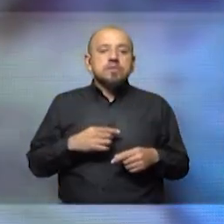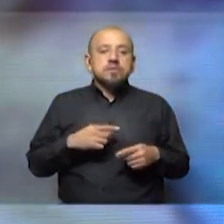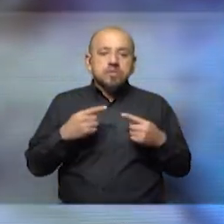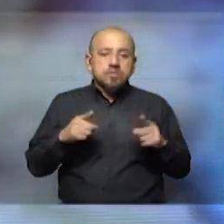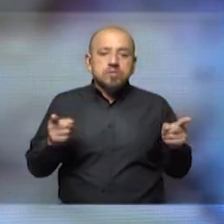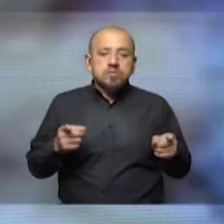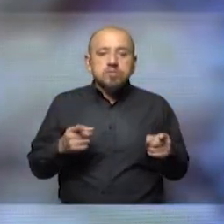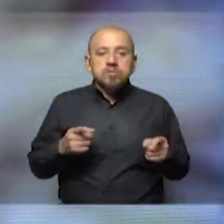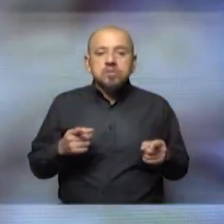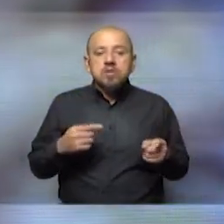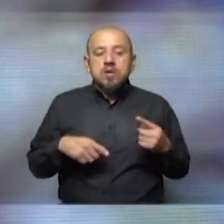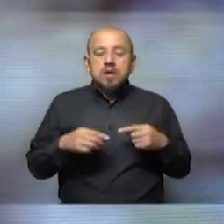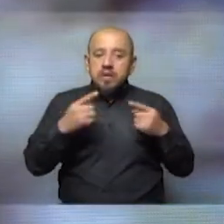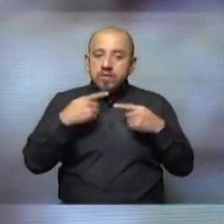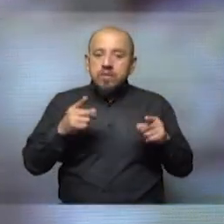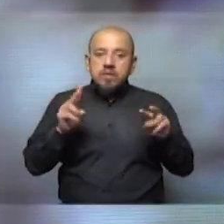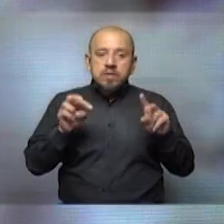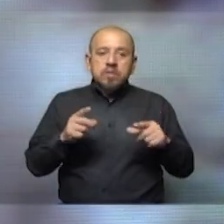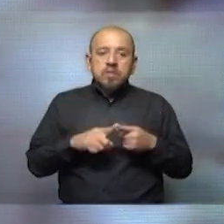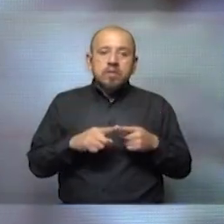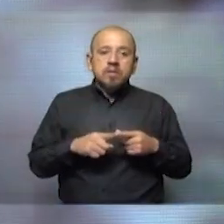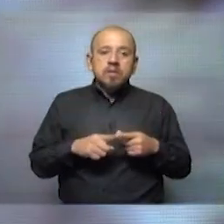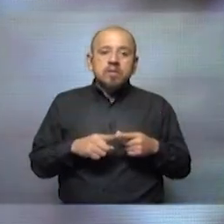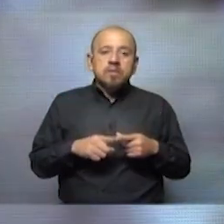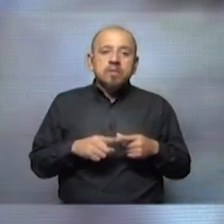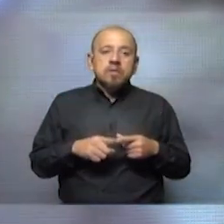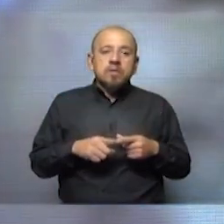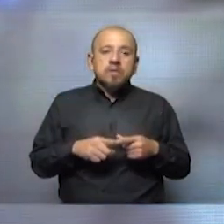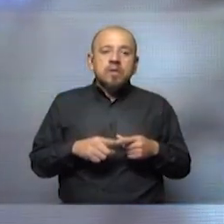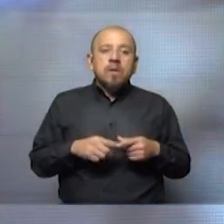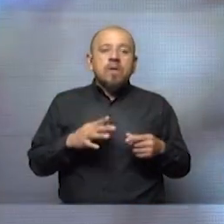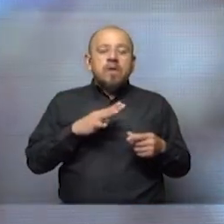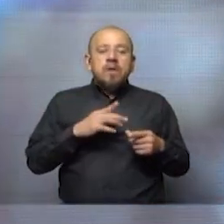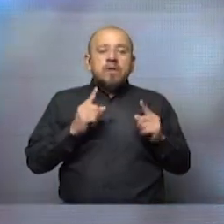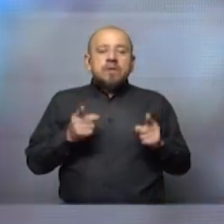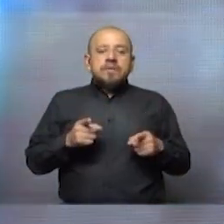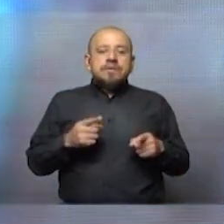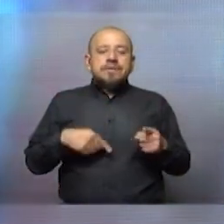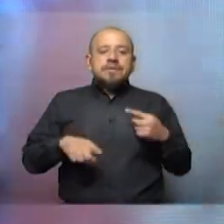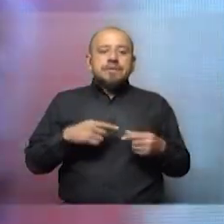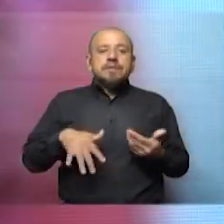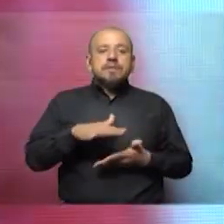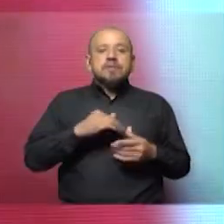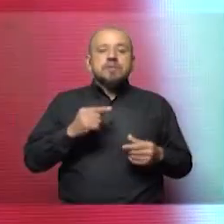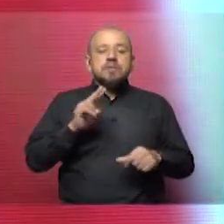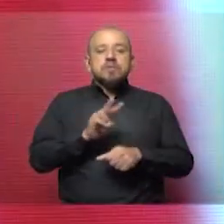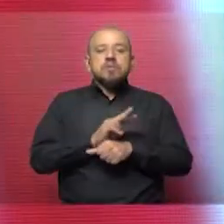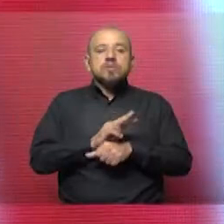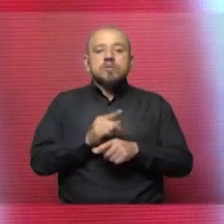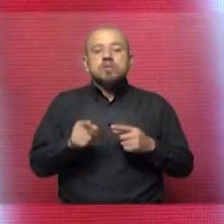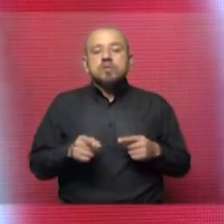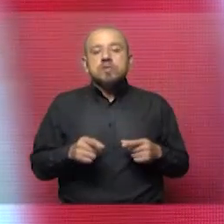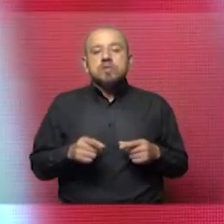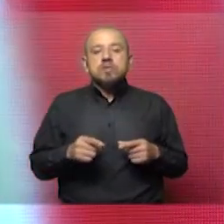configuraciones y distintas temáticas digamos bueno habla también de esos espacios de Cuidado no y de esos